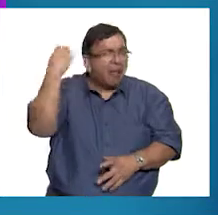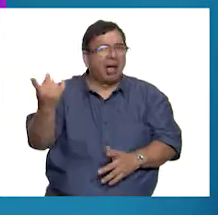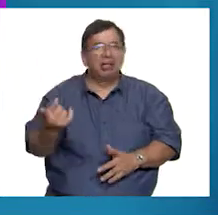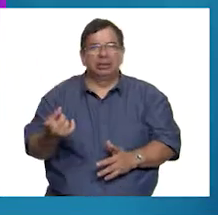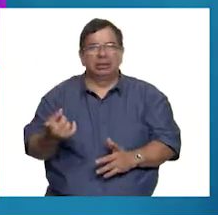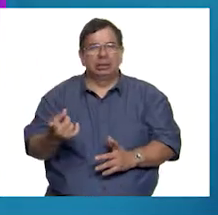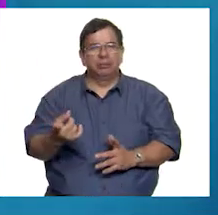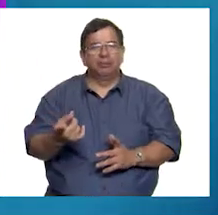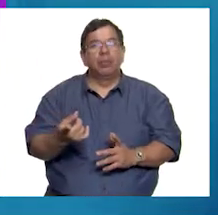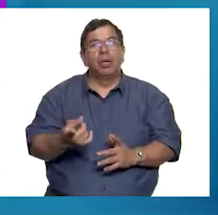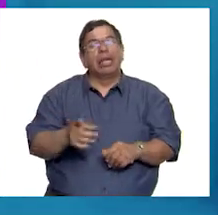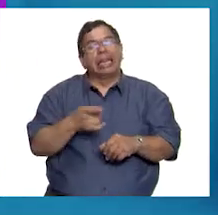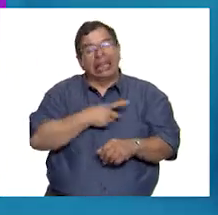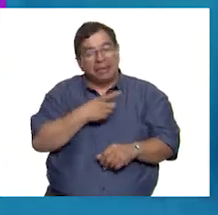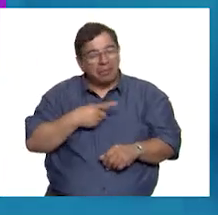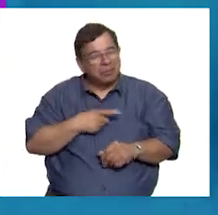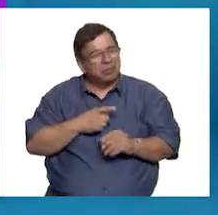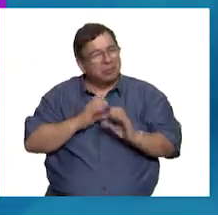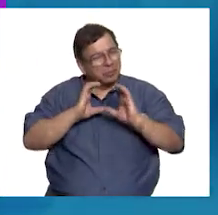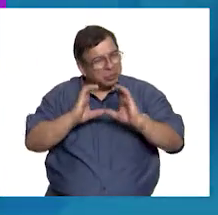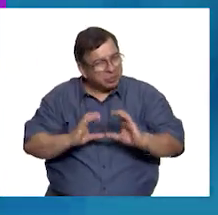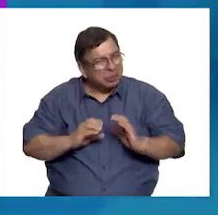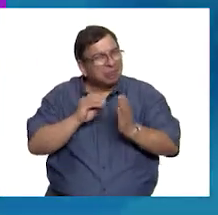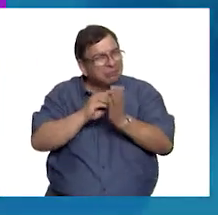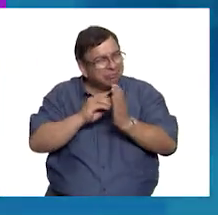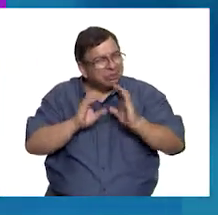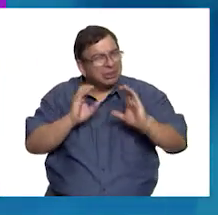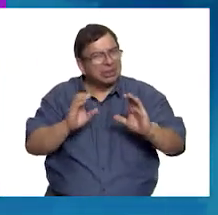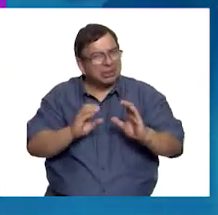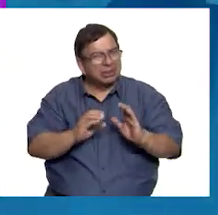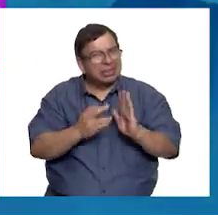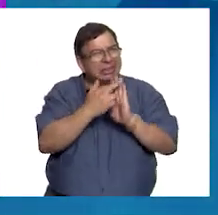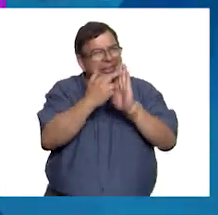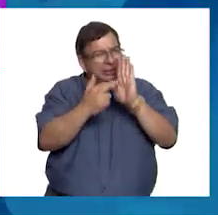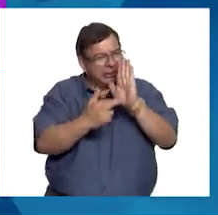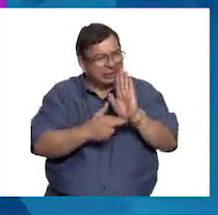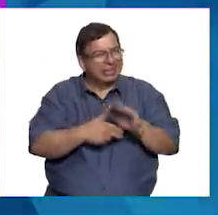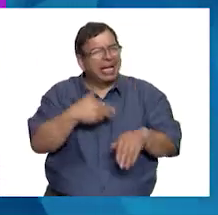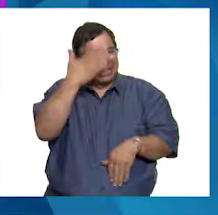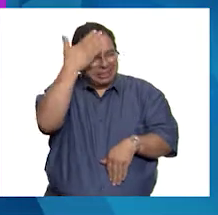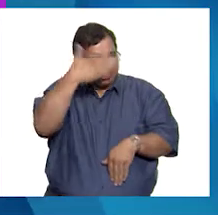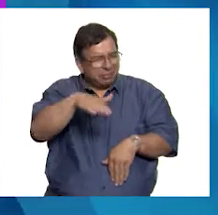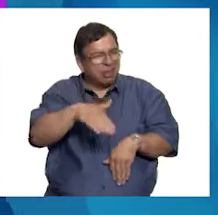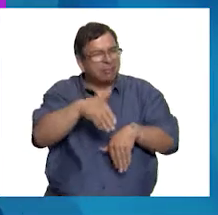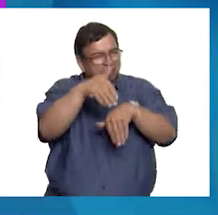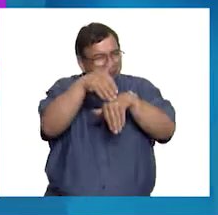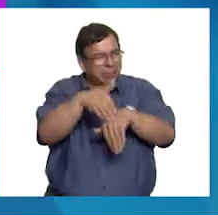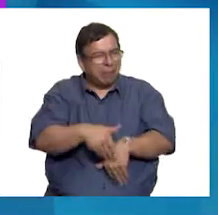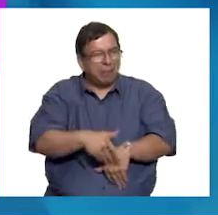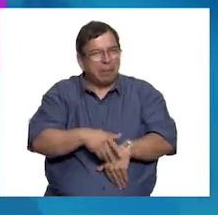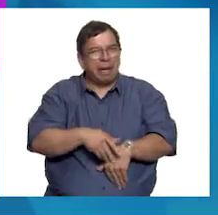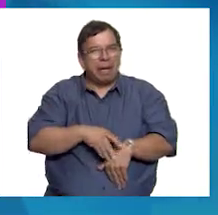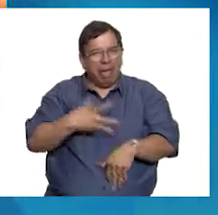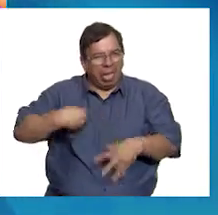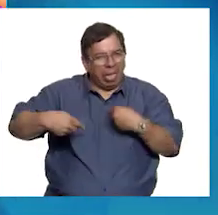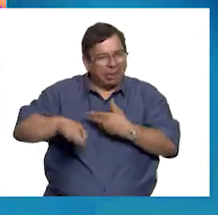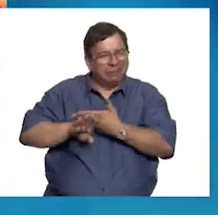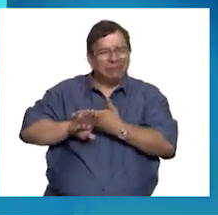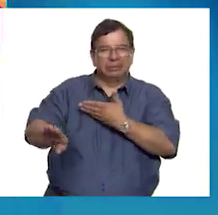las personas. Por eso hay que continuar cuidándonos siguiendo las buenas prácticas que ya todos conocemos para evitar contagiarnos.